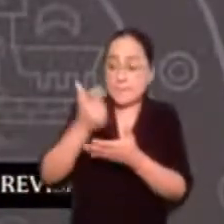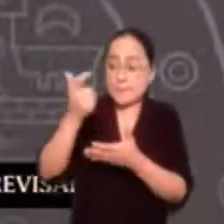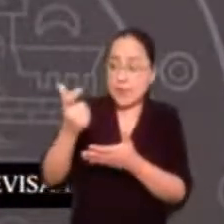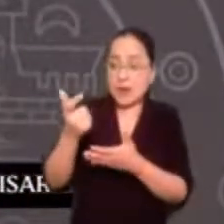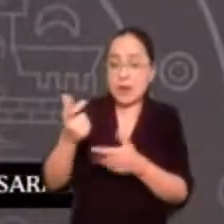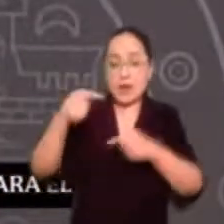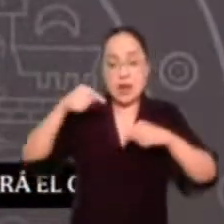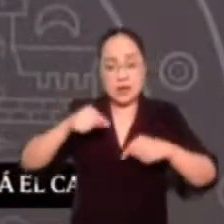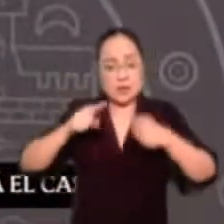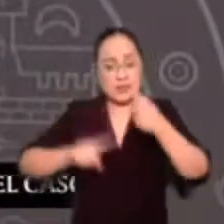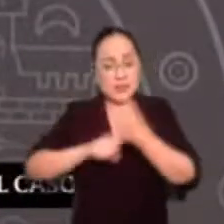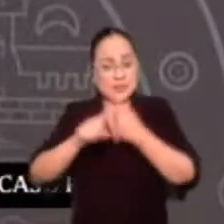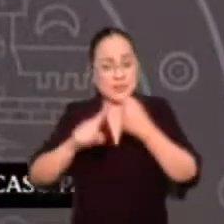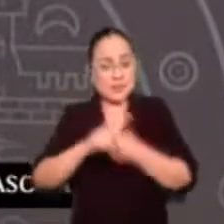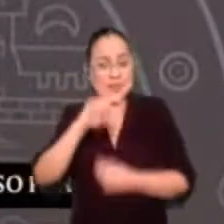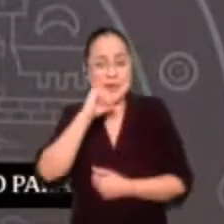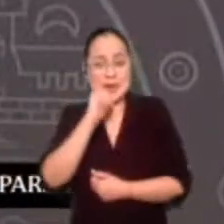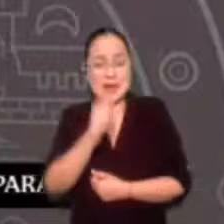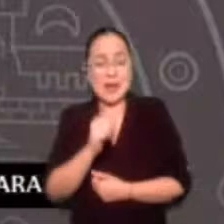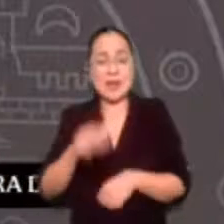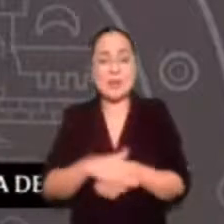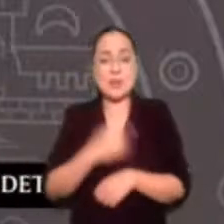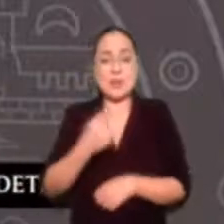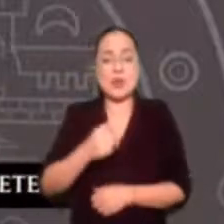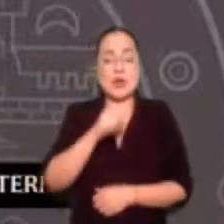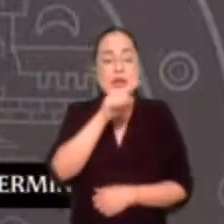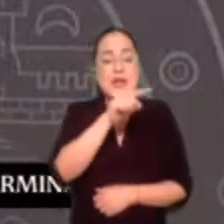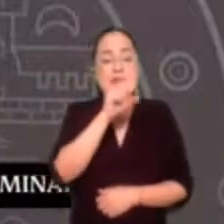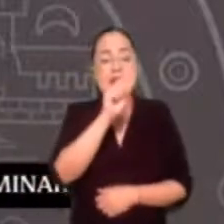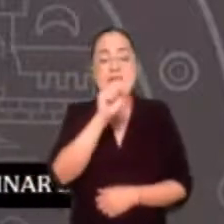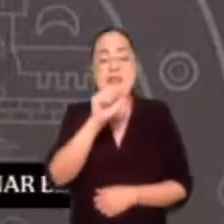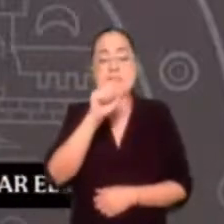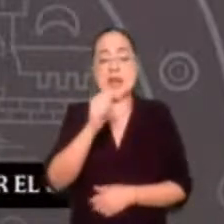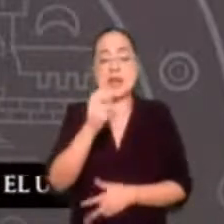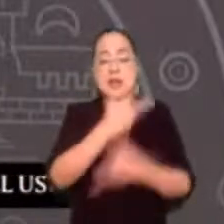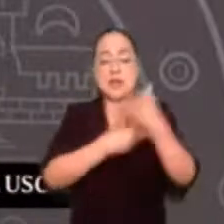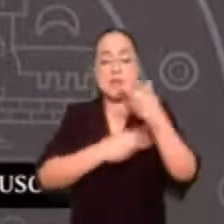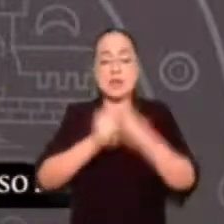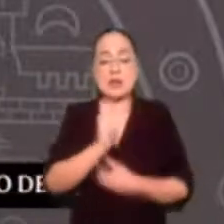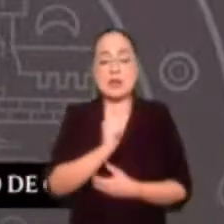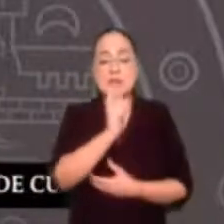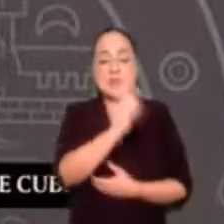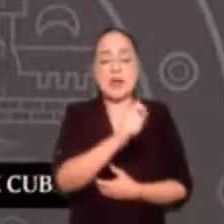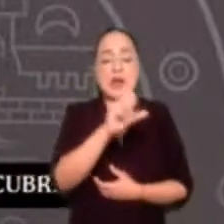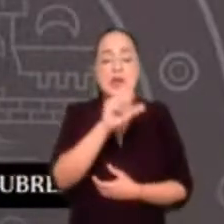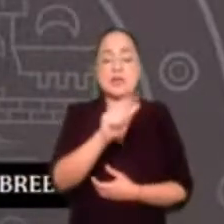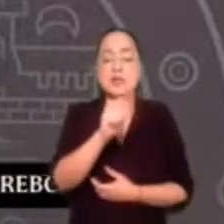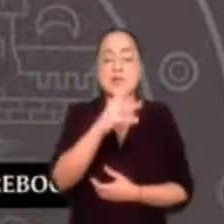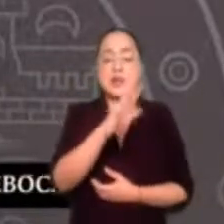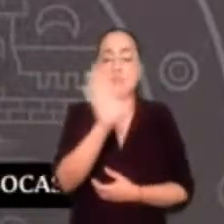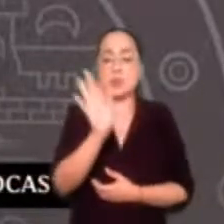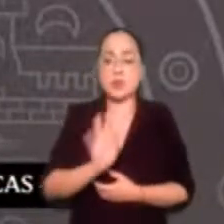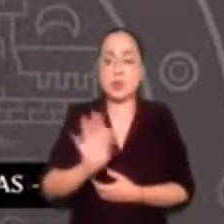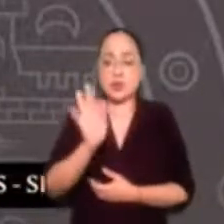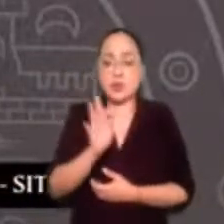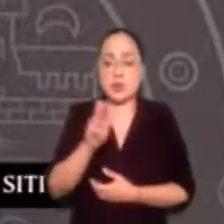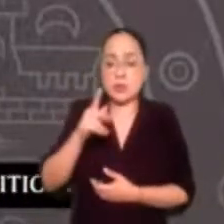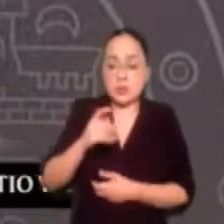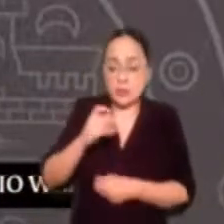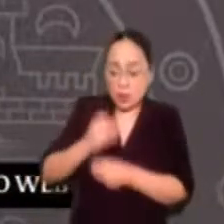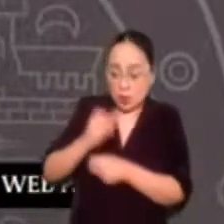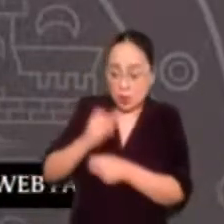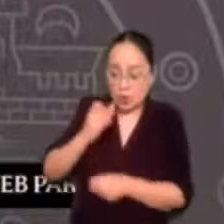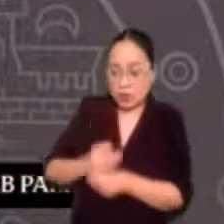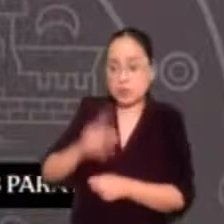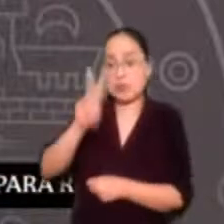problema porque el SAT te regresa el 75%. Pero ahora sí es un gran problema, pues porque estamos